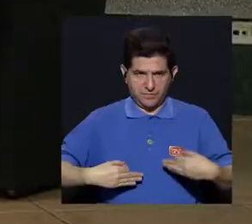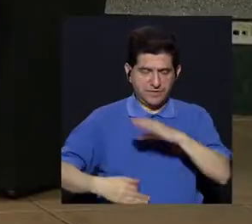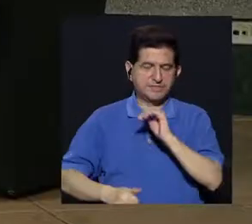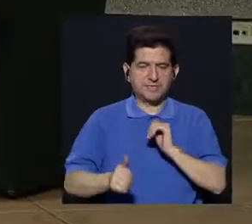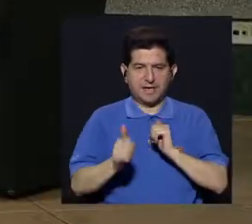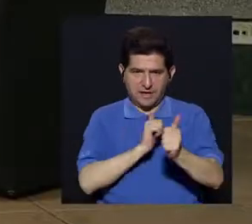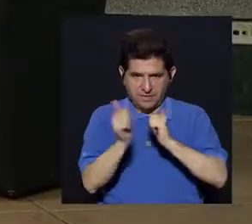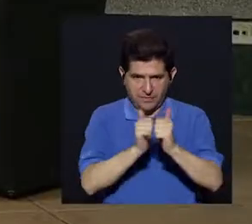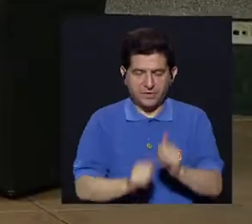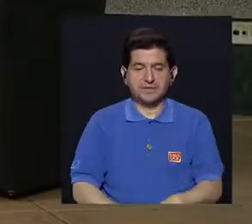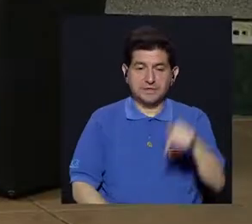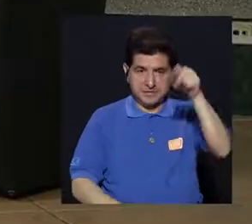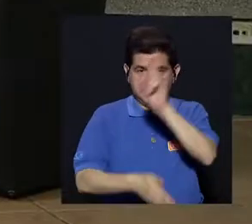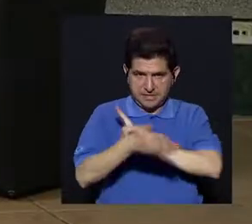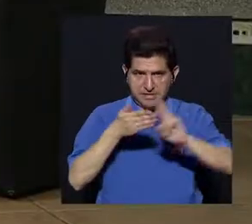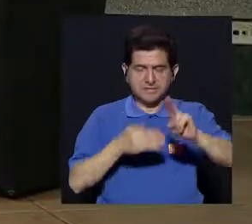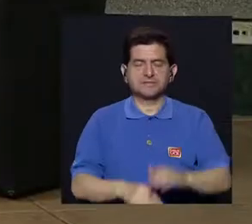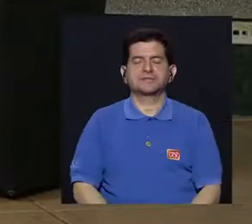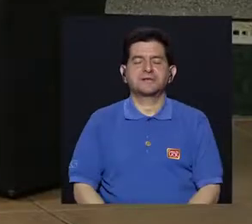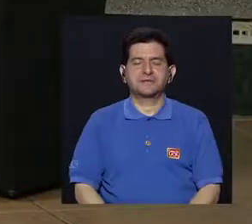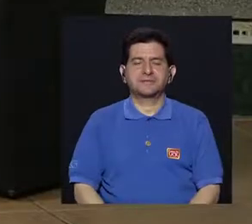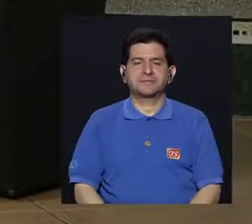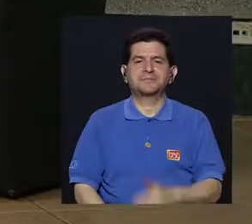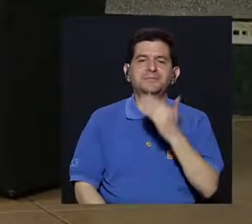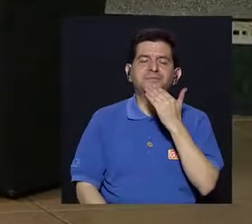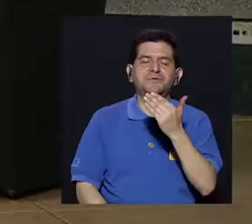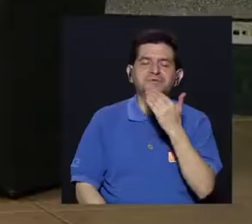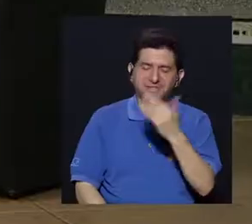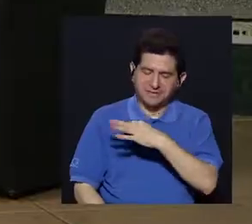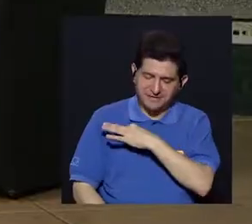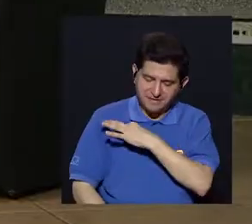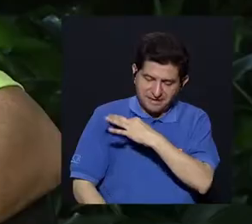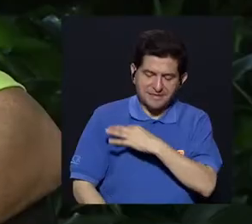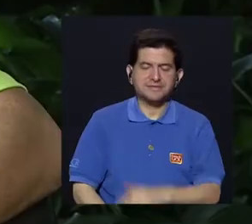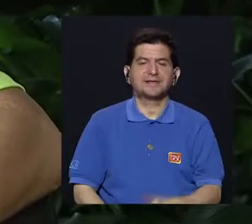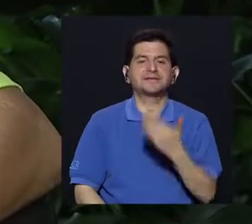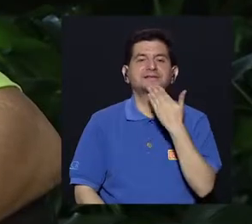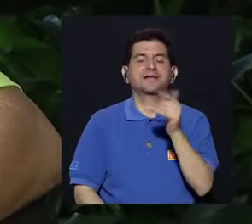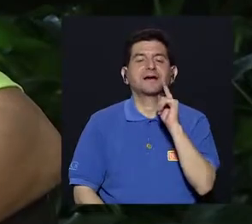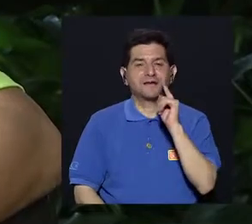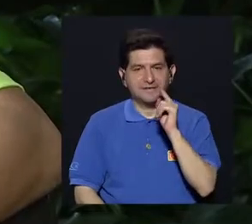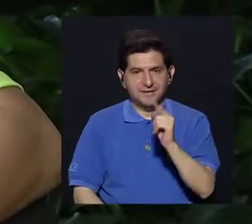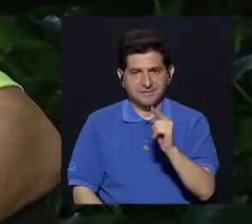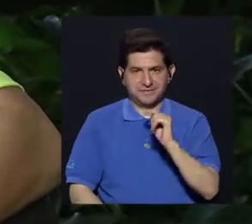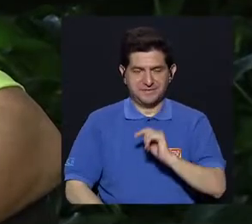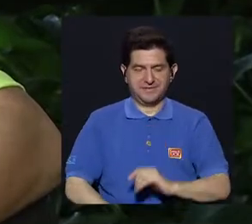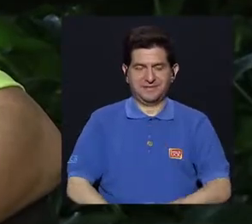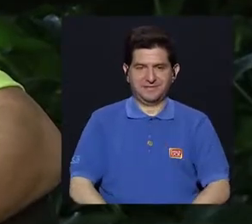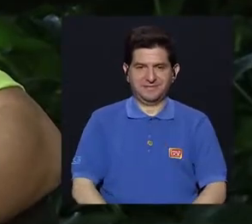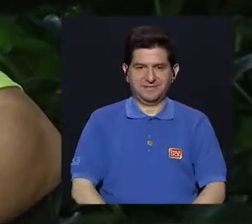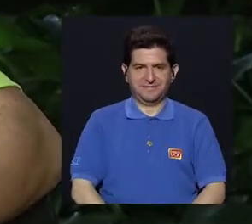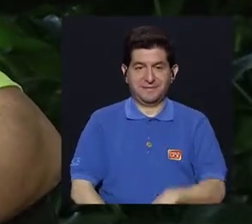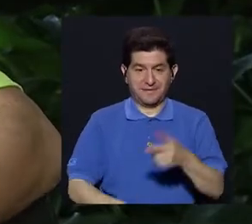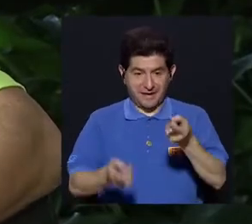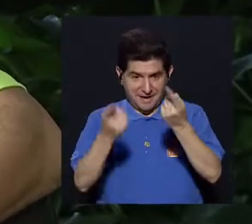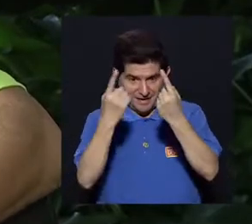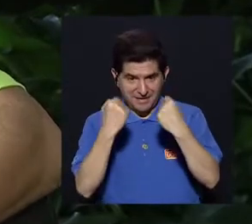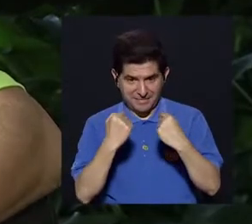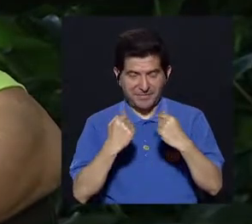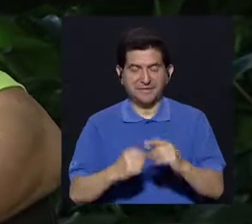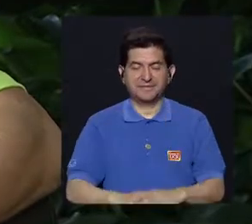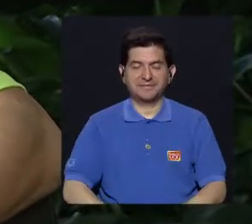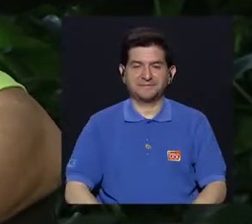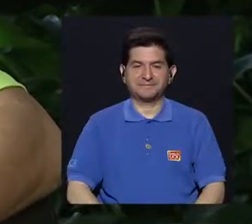bienvenido. Un placer, pues, por estar aquí. Muchas gracias por esta invitación. No, muchísimas gracias a usted por